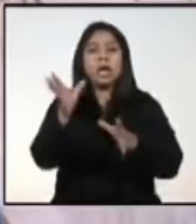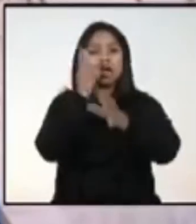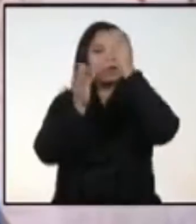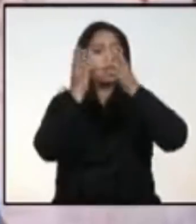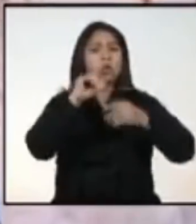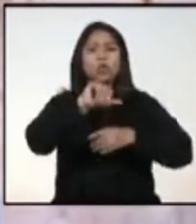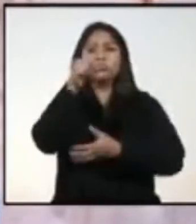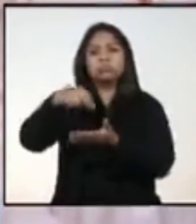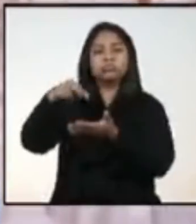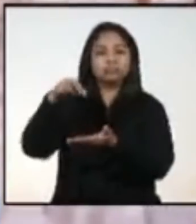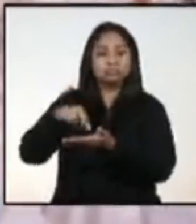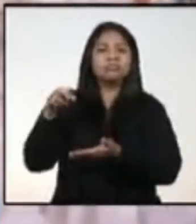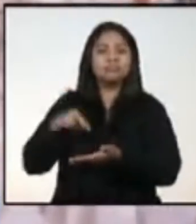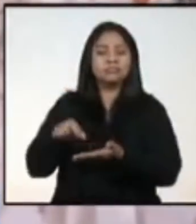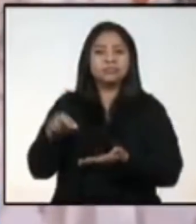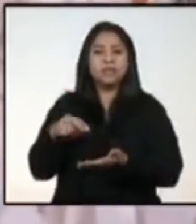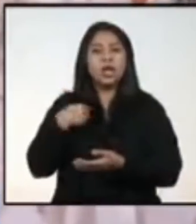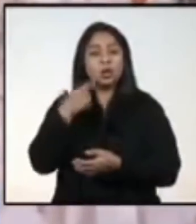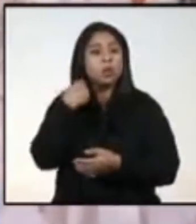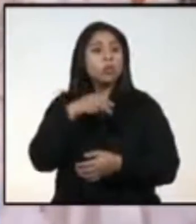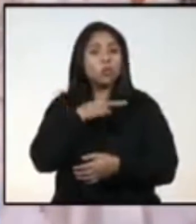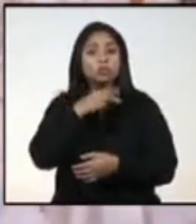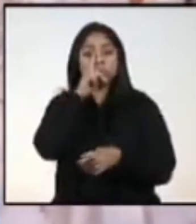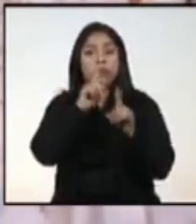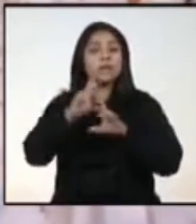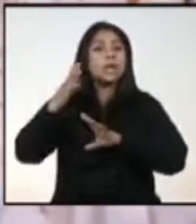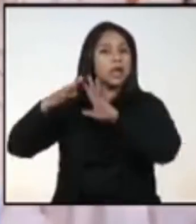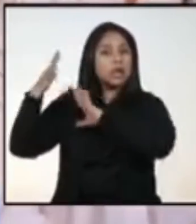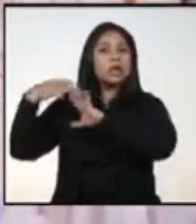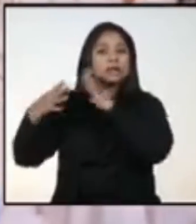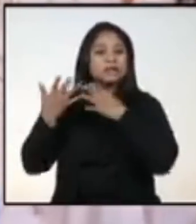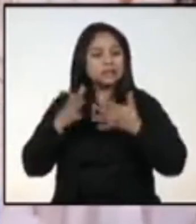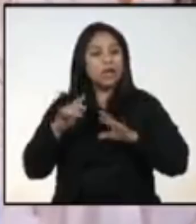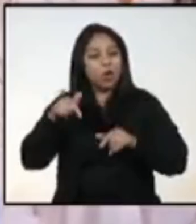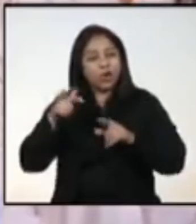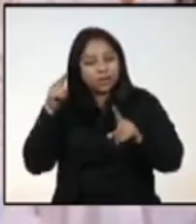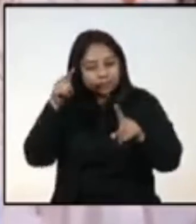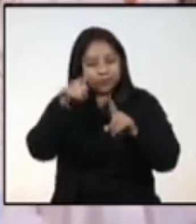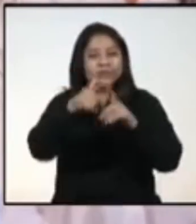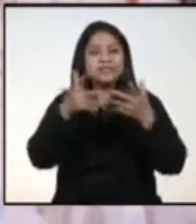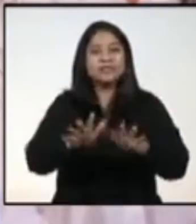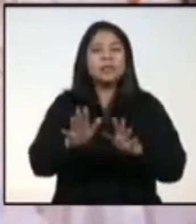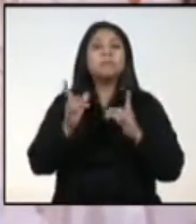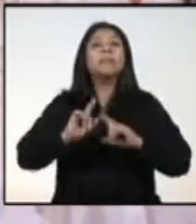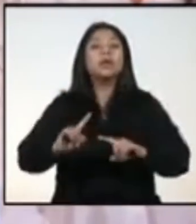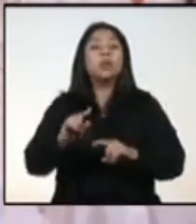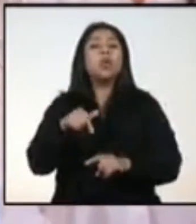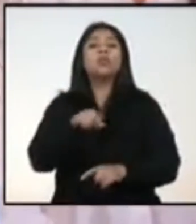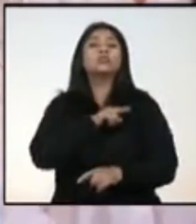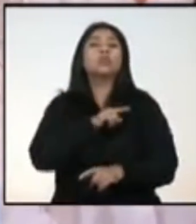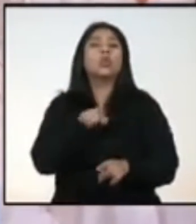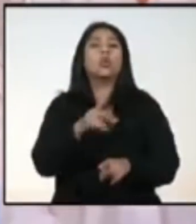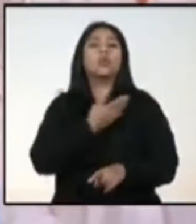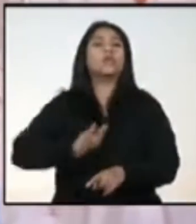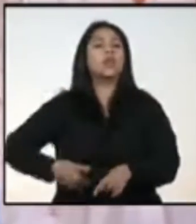mundo. Como debimos de haberlo hecho hace muchos años, ya se está logrando. Pero esto se logra no por solo el